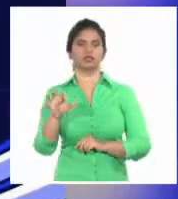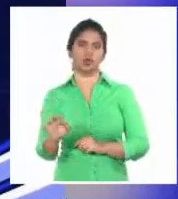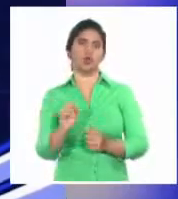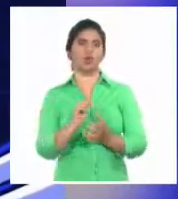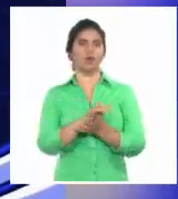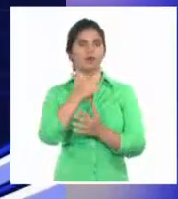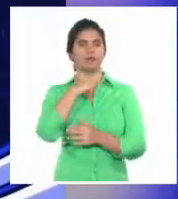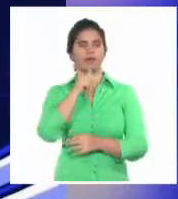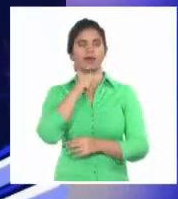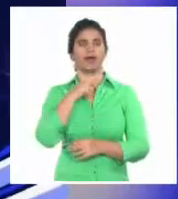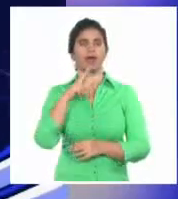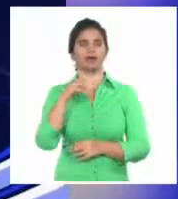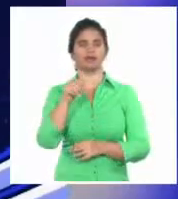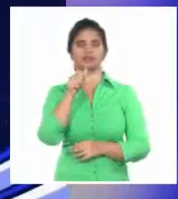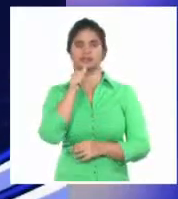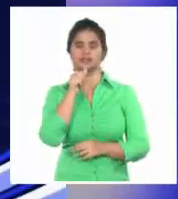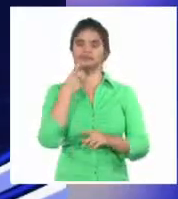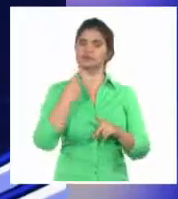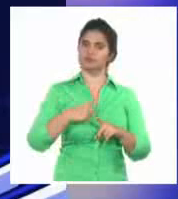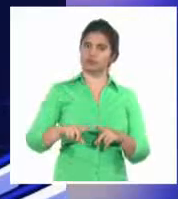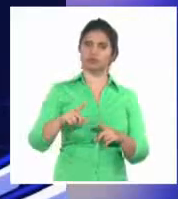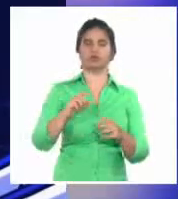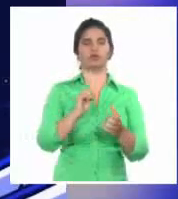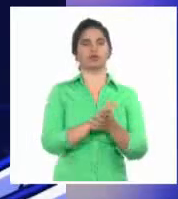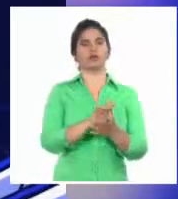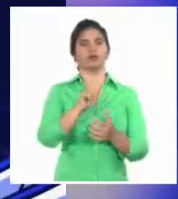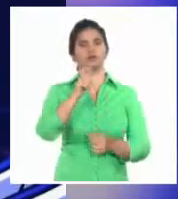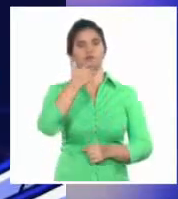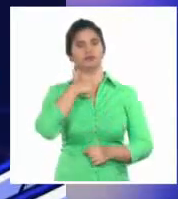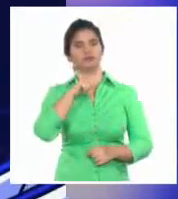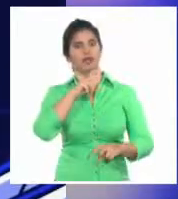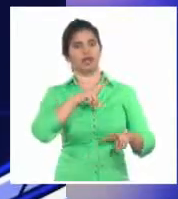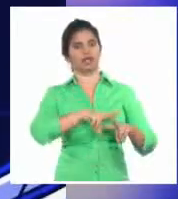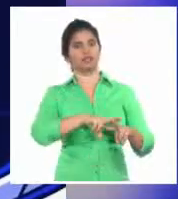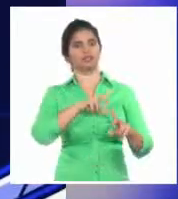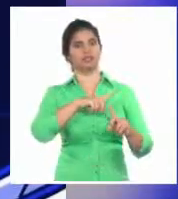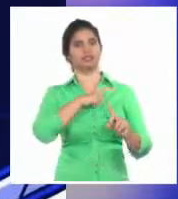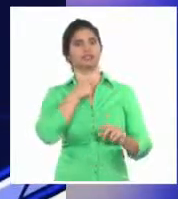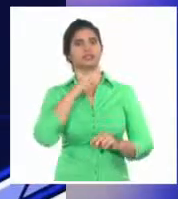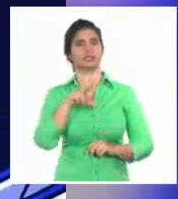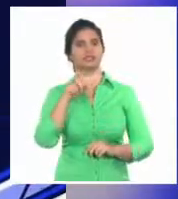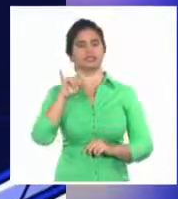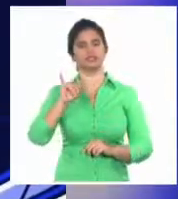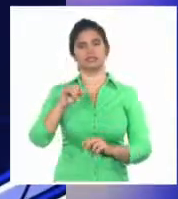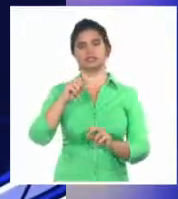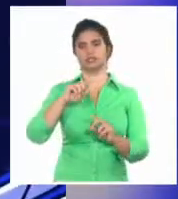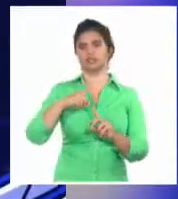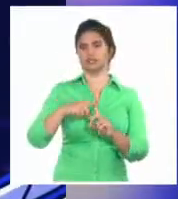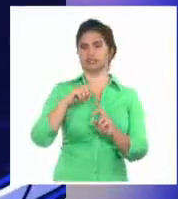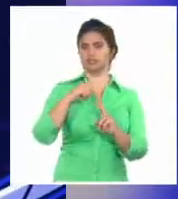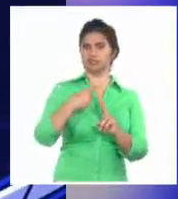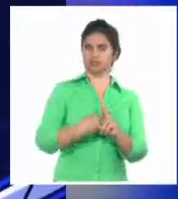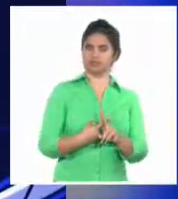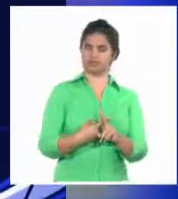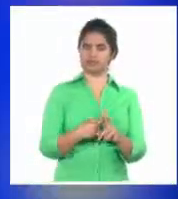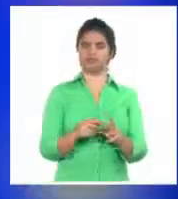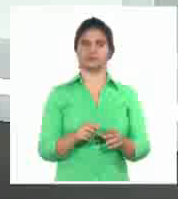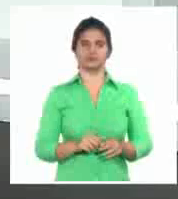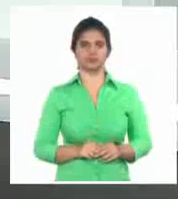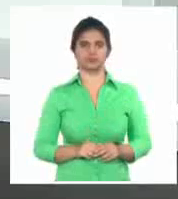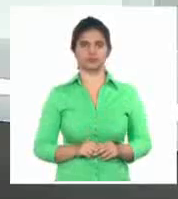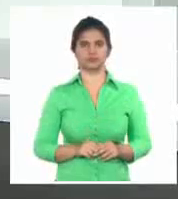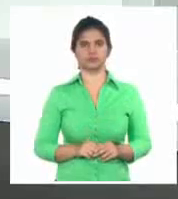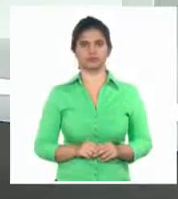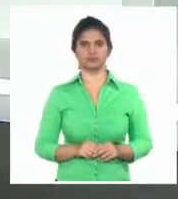el Copenhague frente al Manchester City, vaya suerte, y finalmente el RB Leipzig frente al Real Madrid.